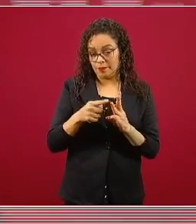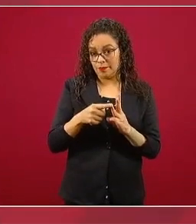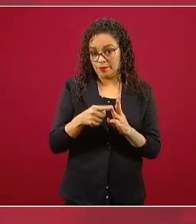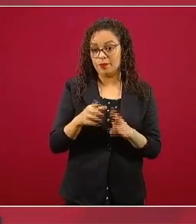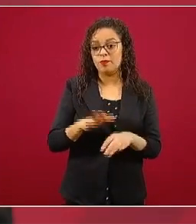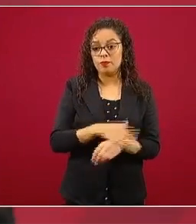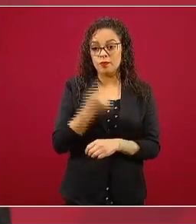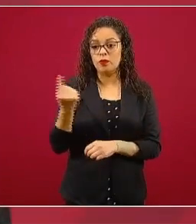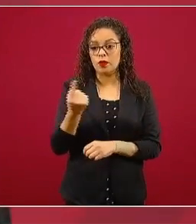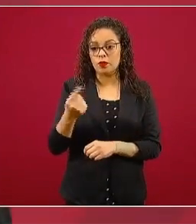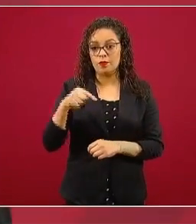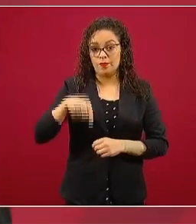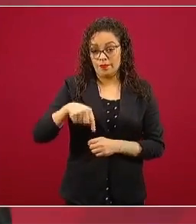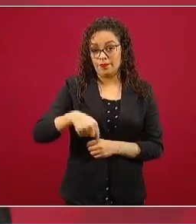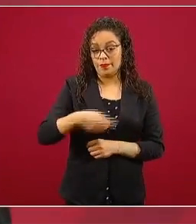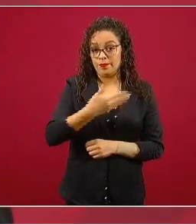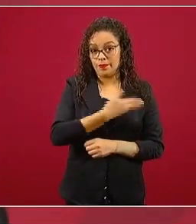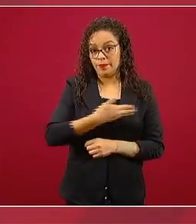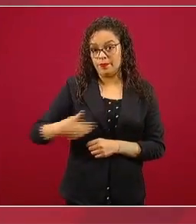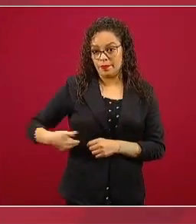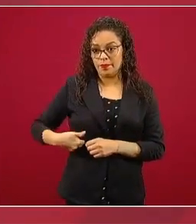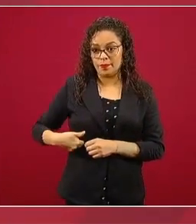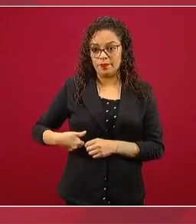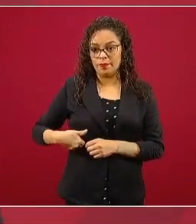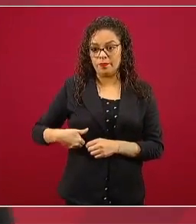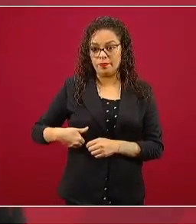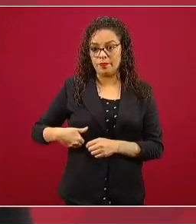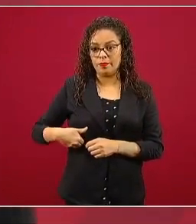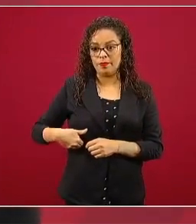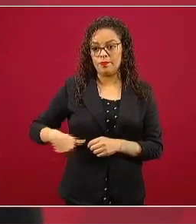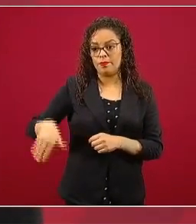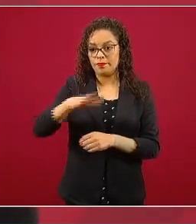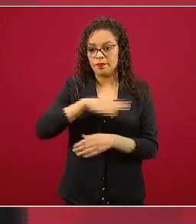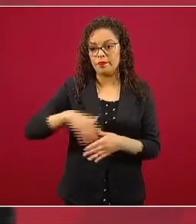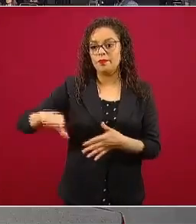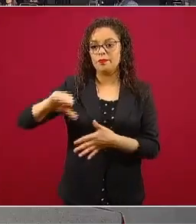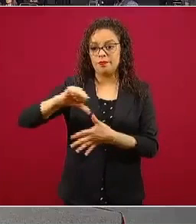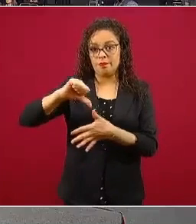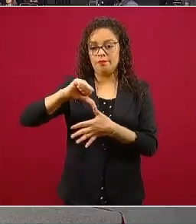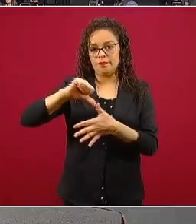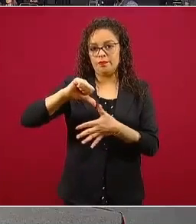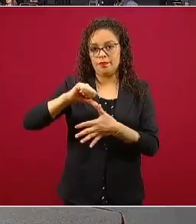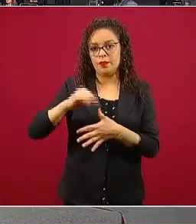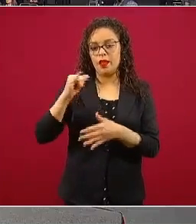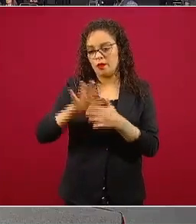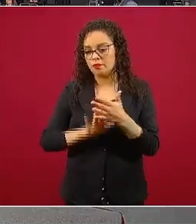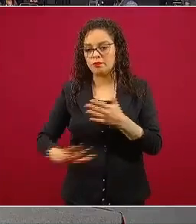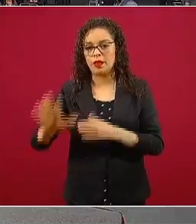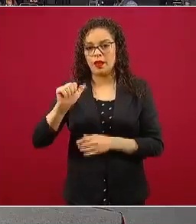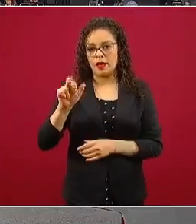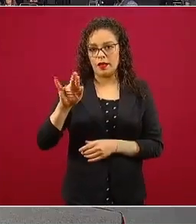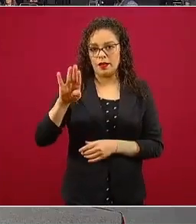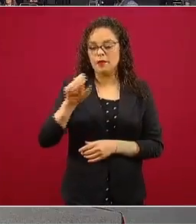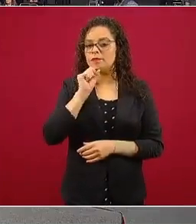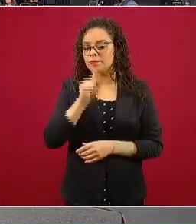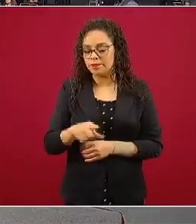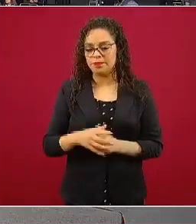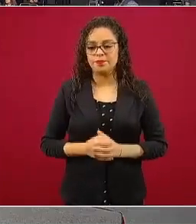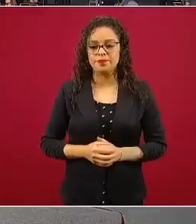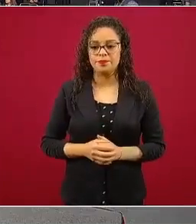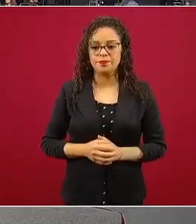la presidencia de la Comunidad de Estados Latinoamericanos y del Caribe. A usted, por